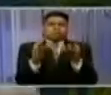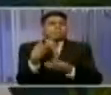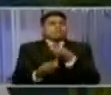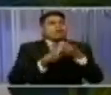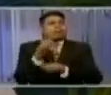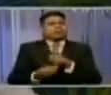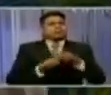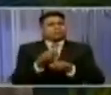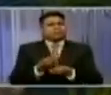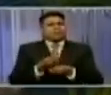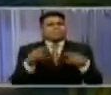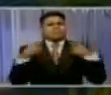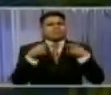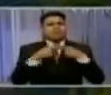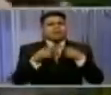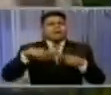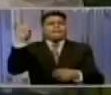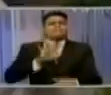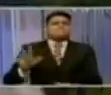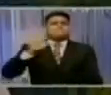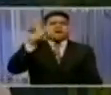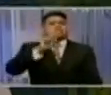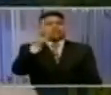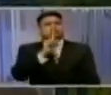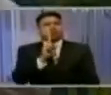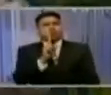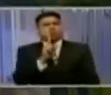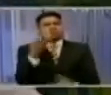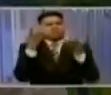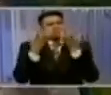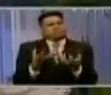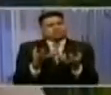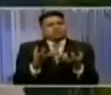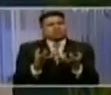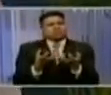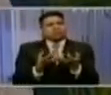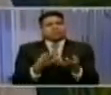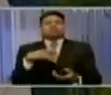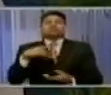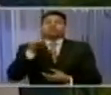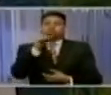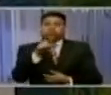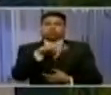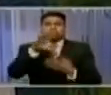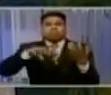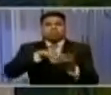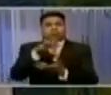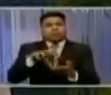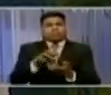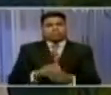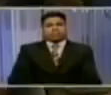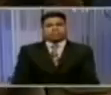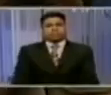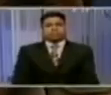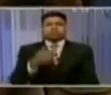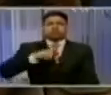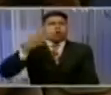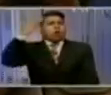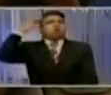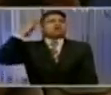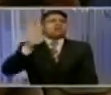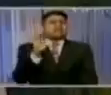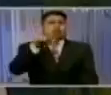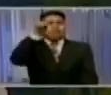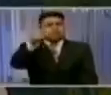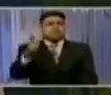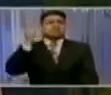para tener patria, o no las tenemos bien puestas. Para eso son las dificultades. Y yo creo que estas mujeres que